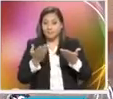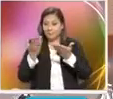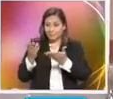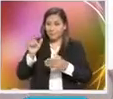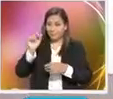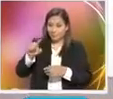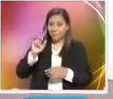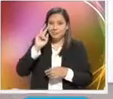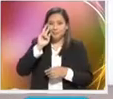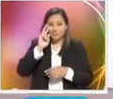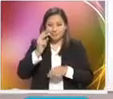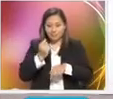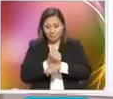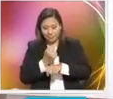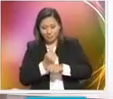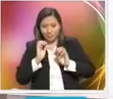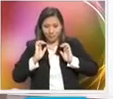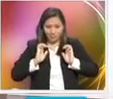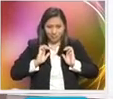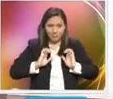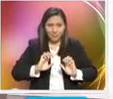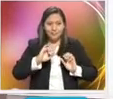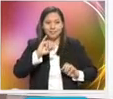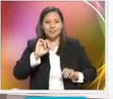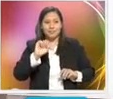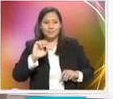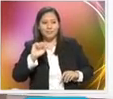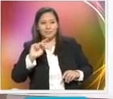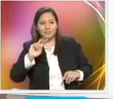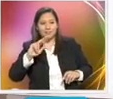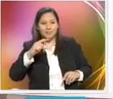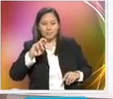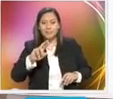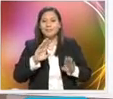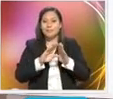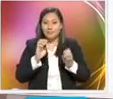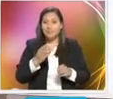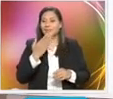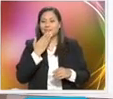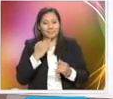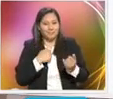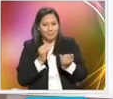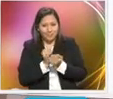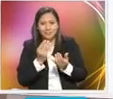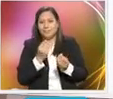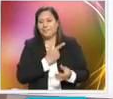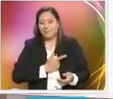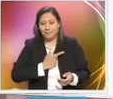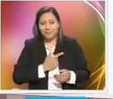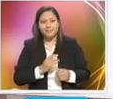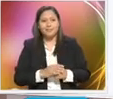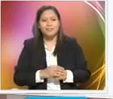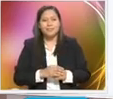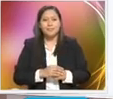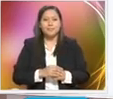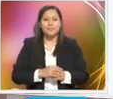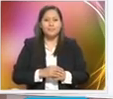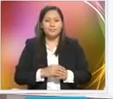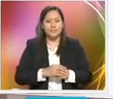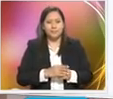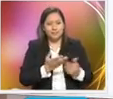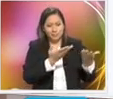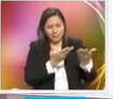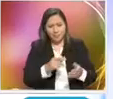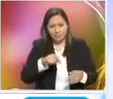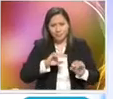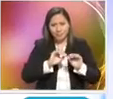mismo que viste y calza, como no, mi José Springer, ¿cómo estás? ¿Cómo estás, Ana? Qué gusto estar Igual, contigo, también un gusto tenerte aquí,